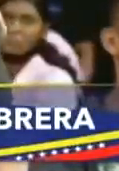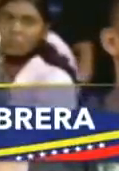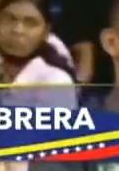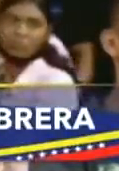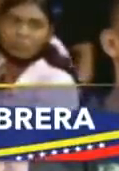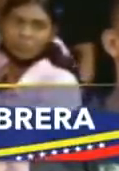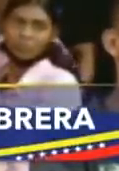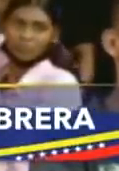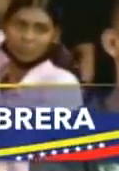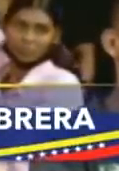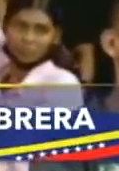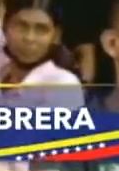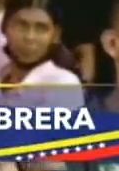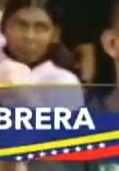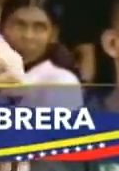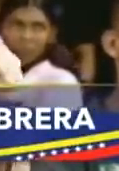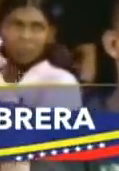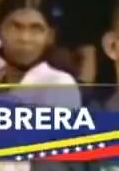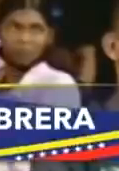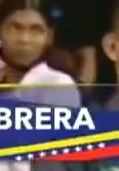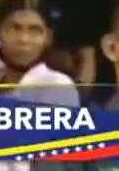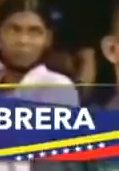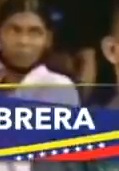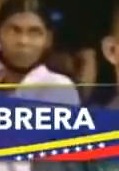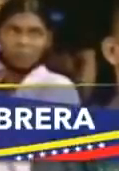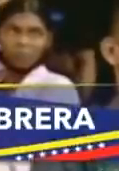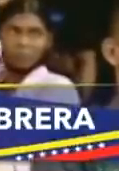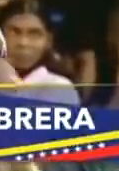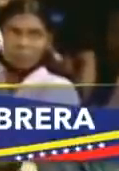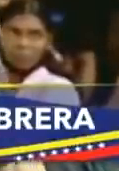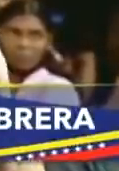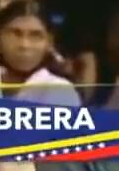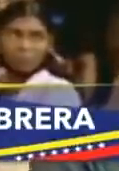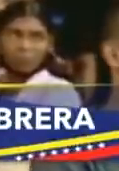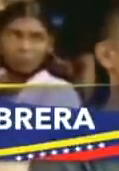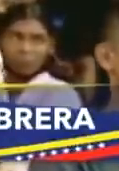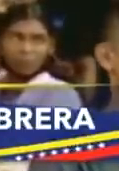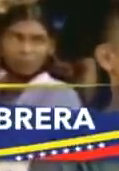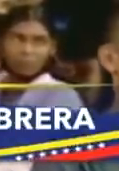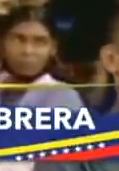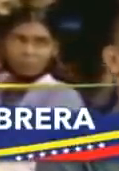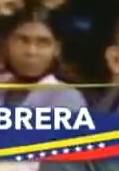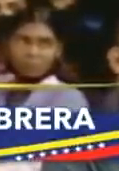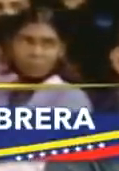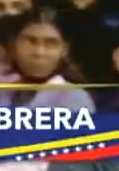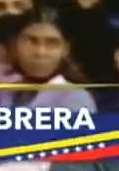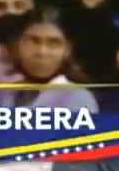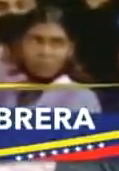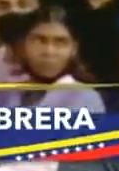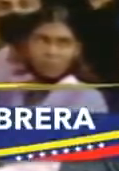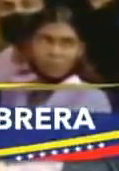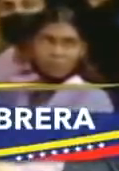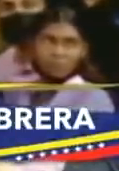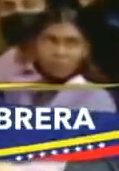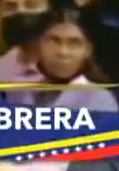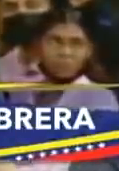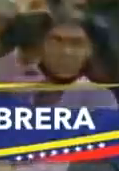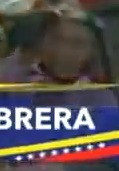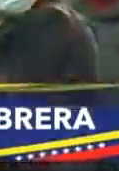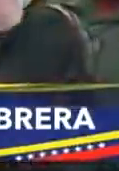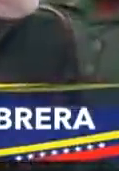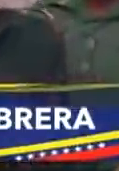plan de recuperación del salario el sueldo mínimo a medio metro y equiparar el salario